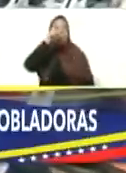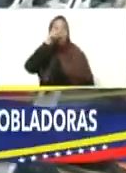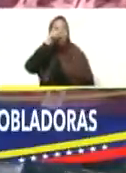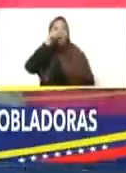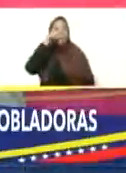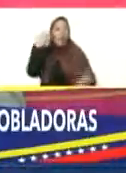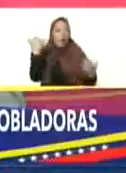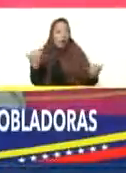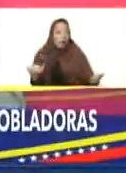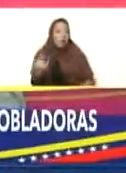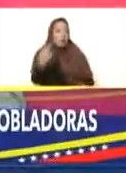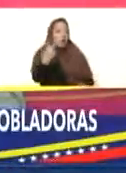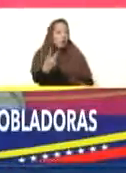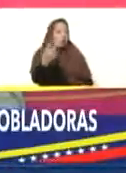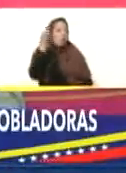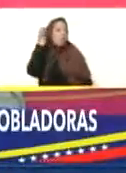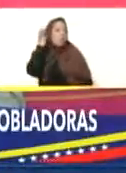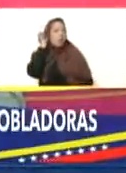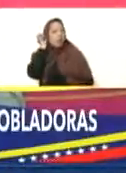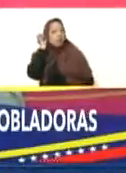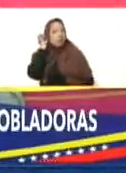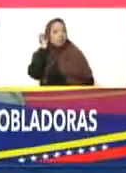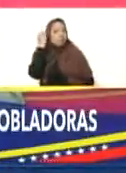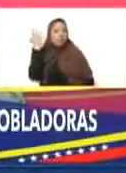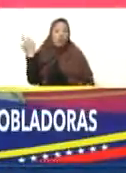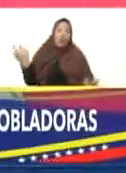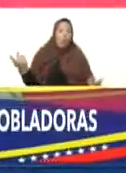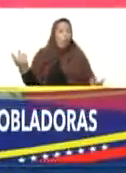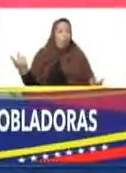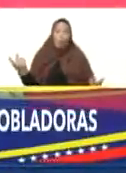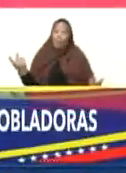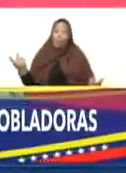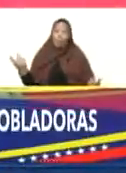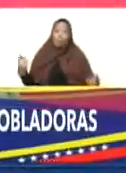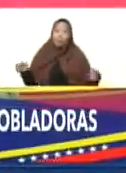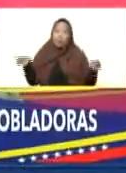mujeres tampoco la cosa puede ser así